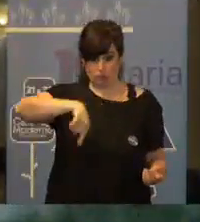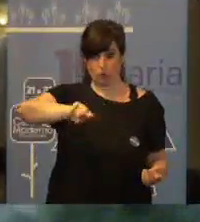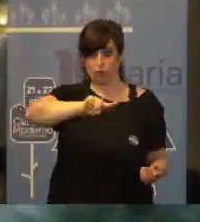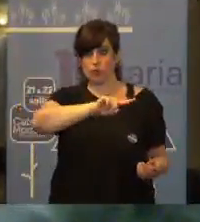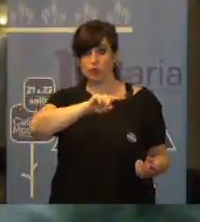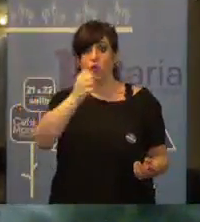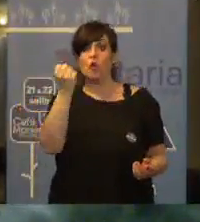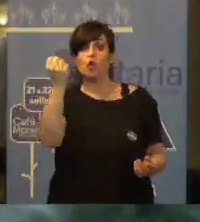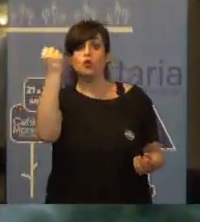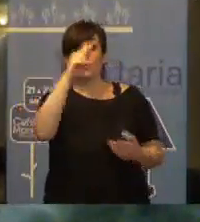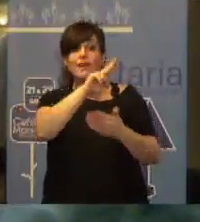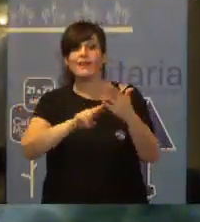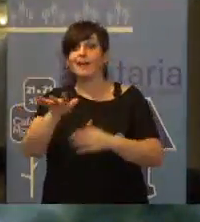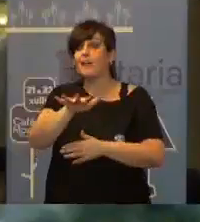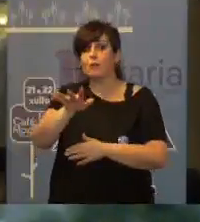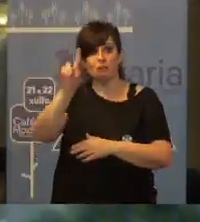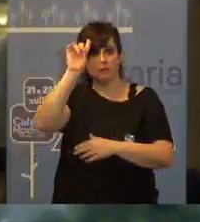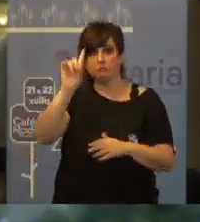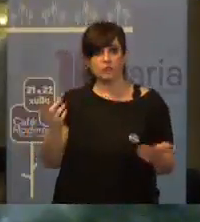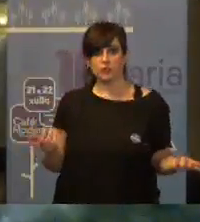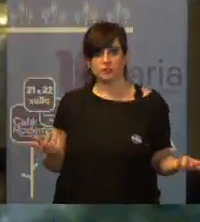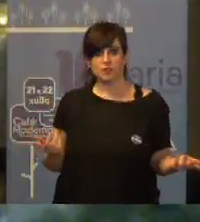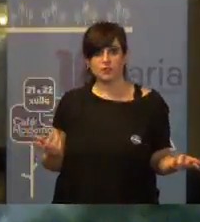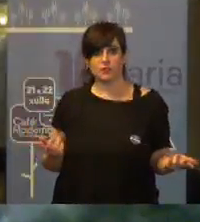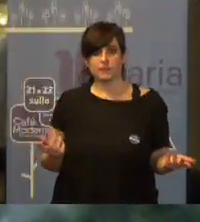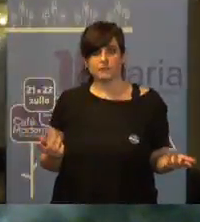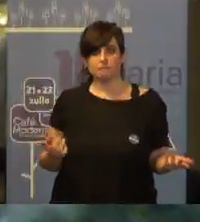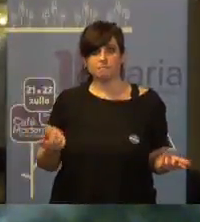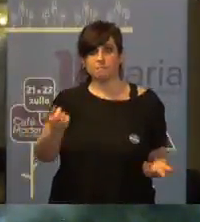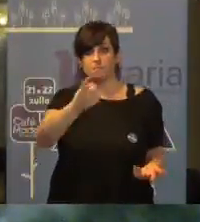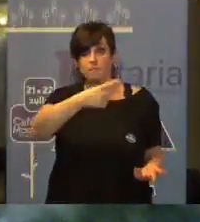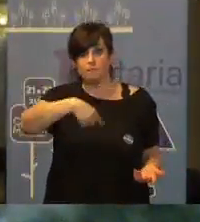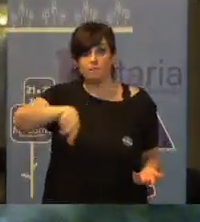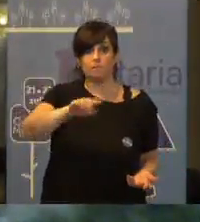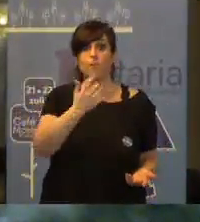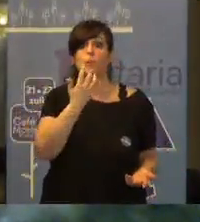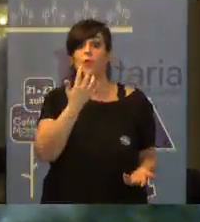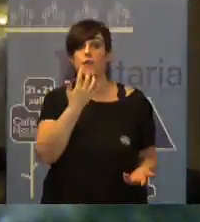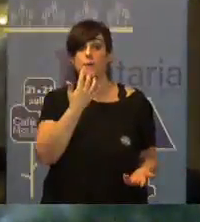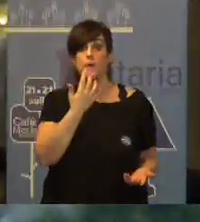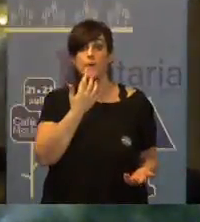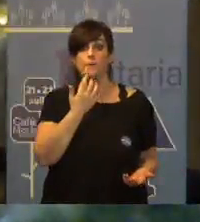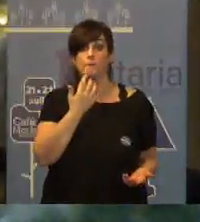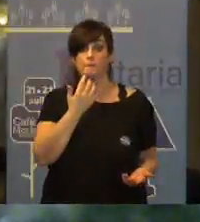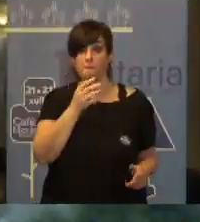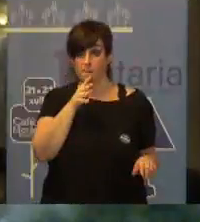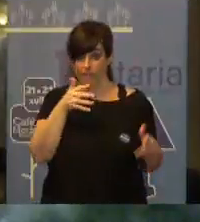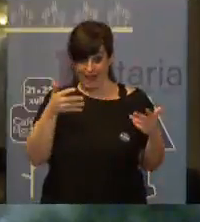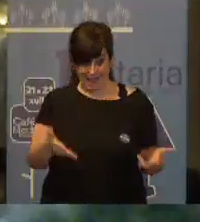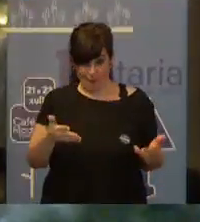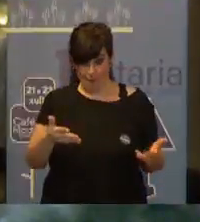a soberanía de Galicia, ni siquiera podemos esperar agora e de